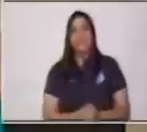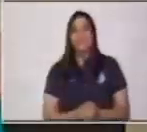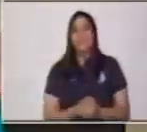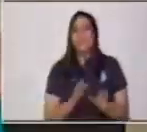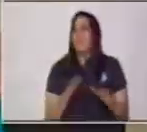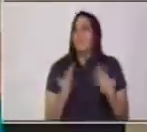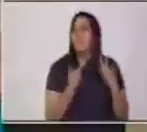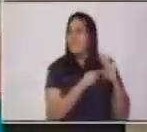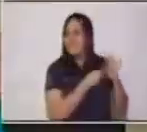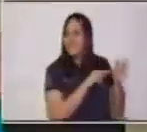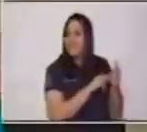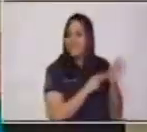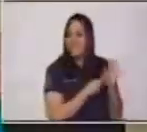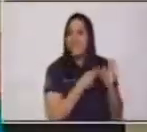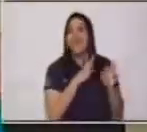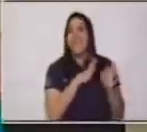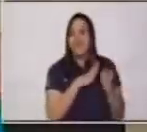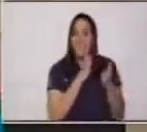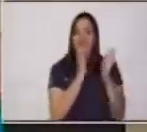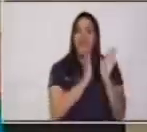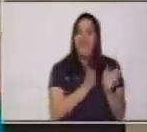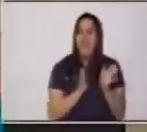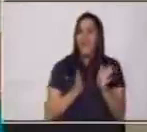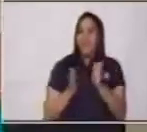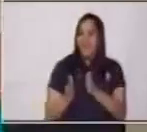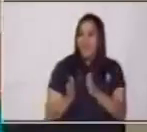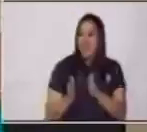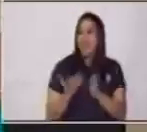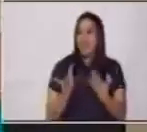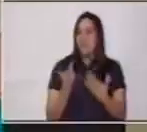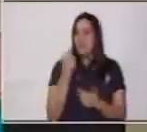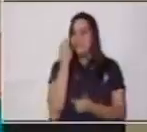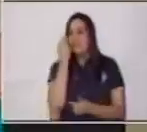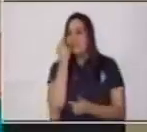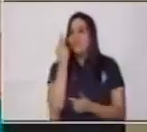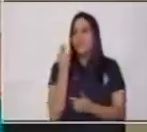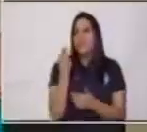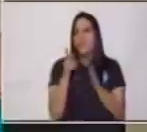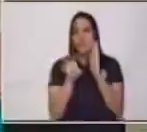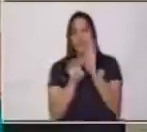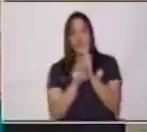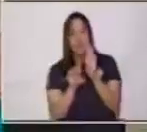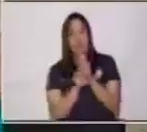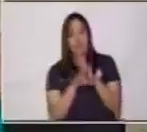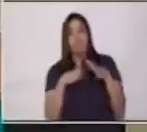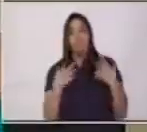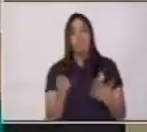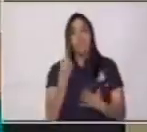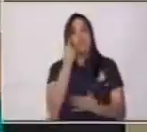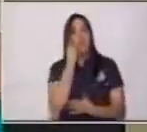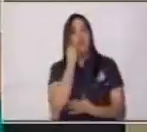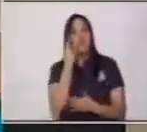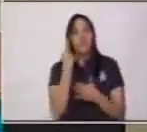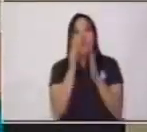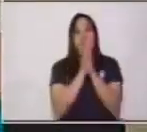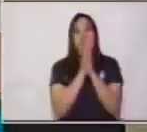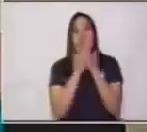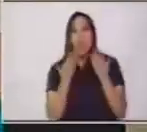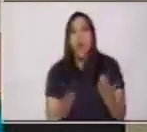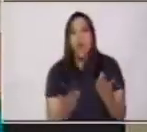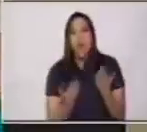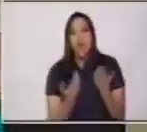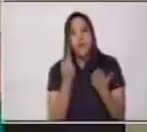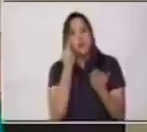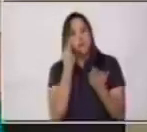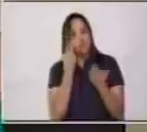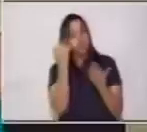Es decir, tienen una secuencia. Ahora, acá llega esta secuencia. Quiero que en tu cuaderno